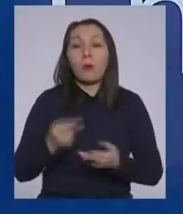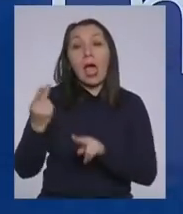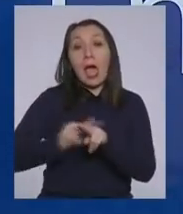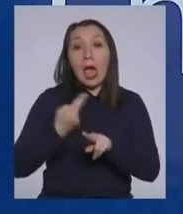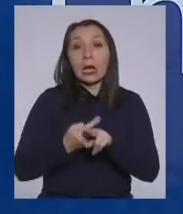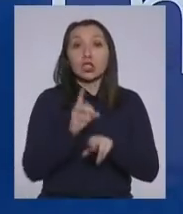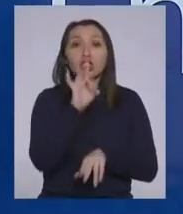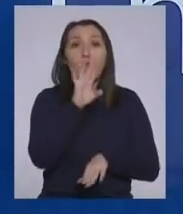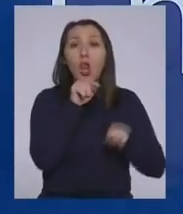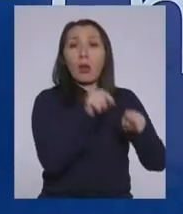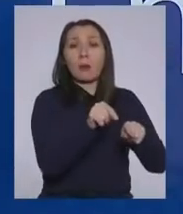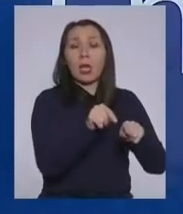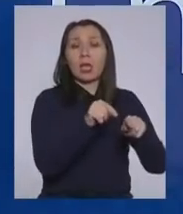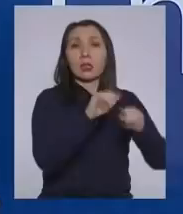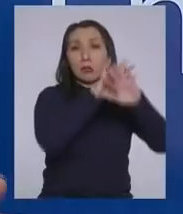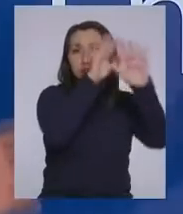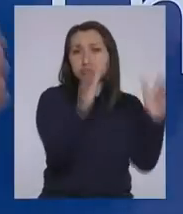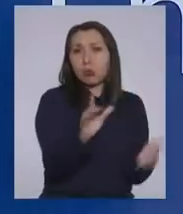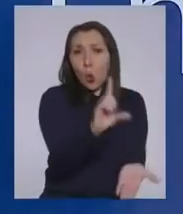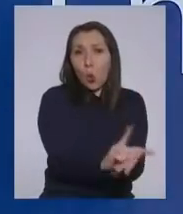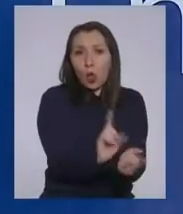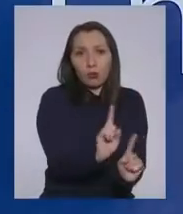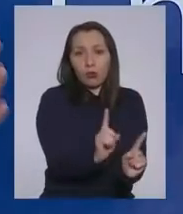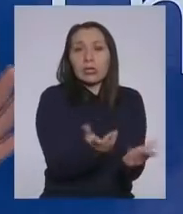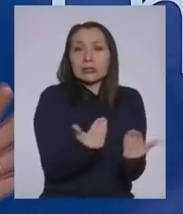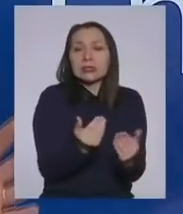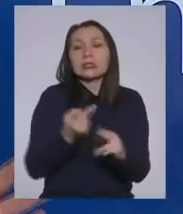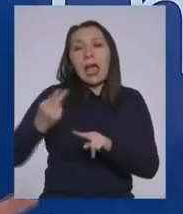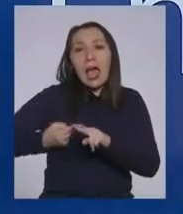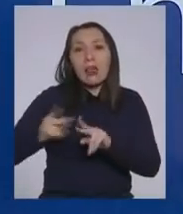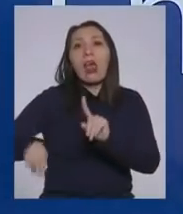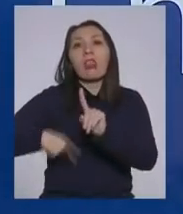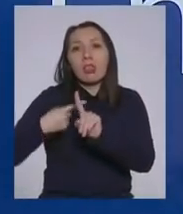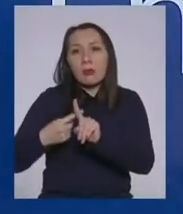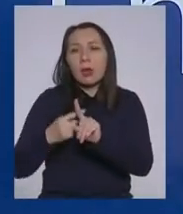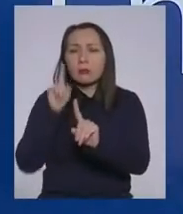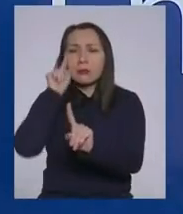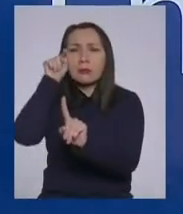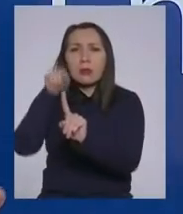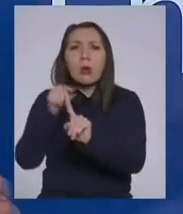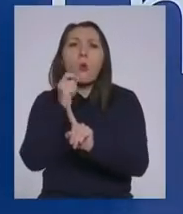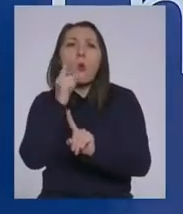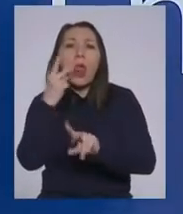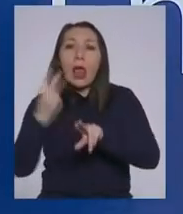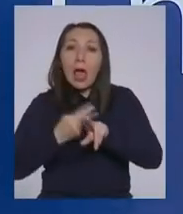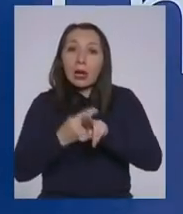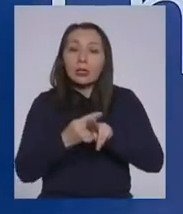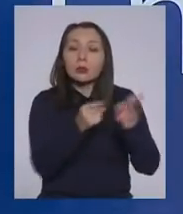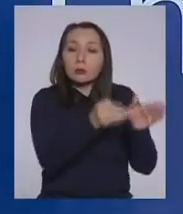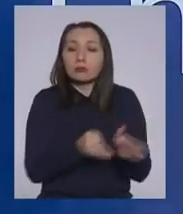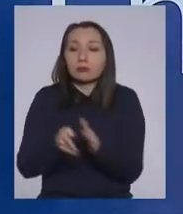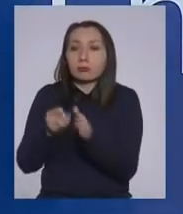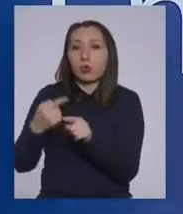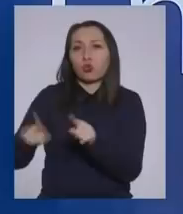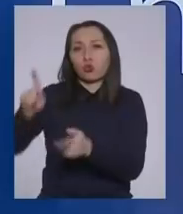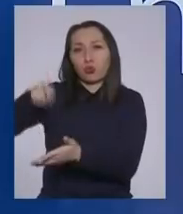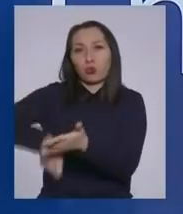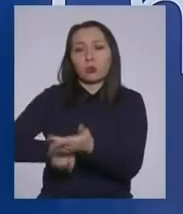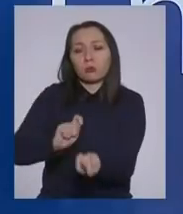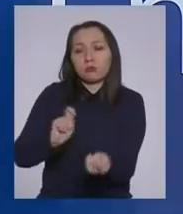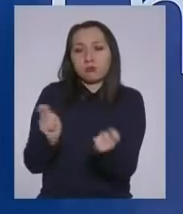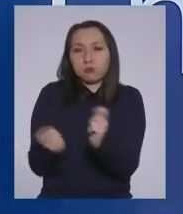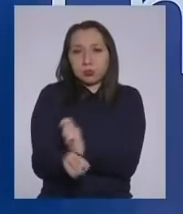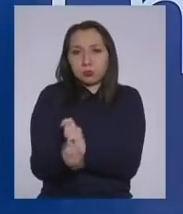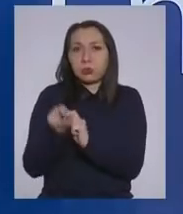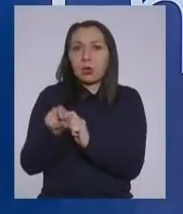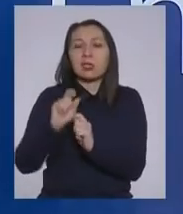arriendo de una bodega, de un galpón. Nosotros necesitamos contratos que especifiquen ese arriendo, pero también necesitamos contratos que